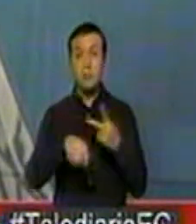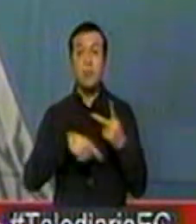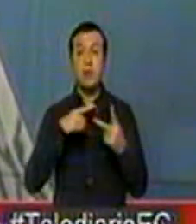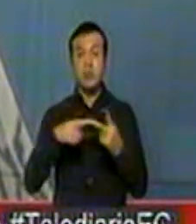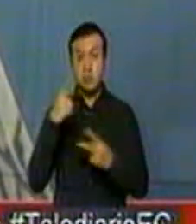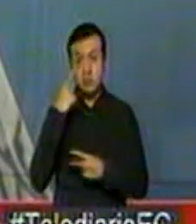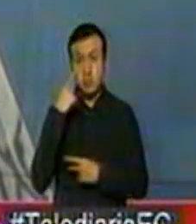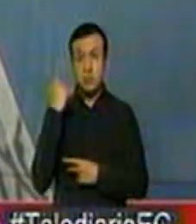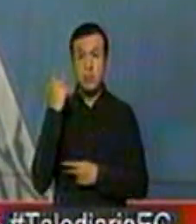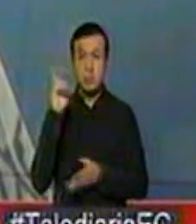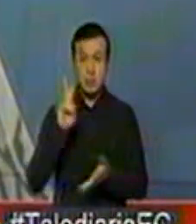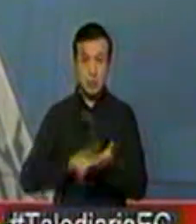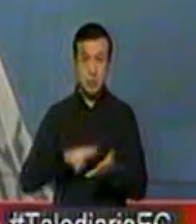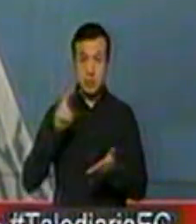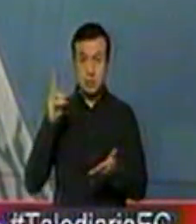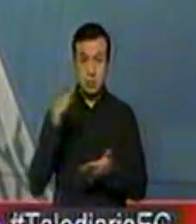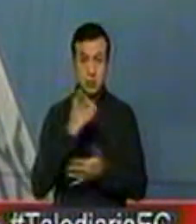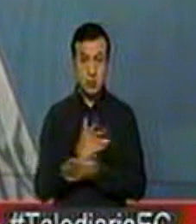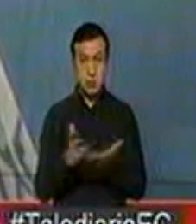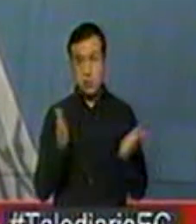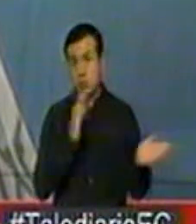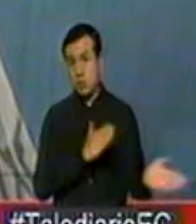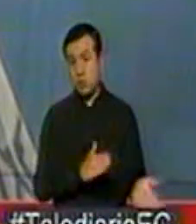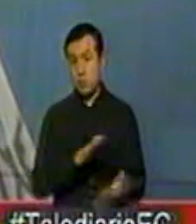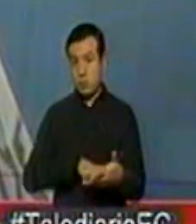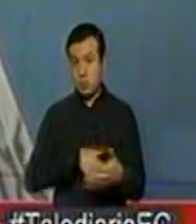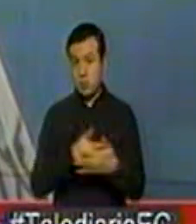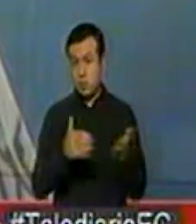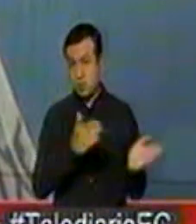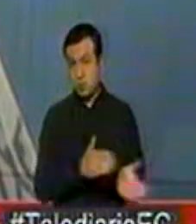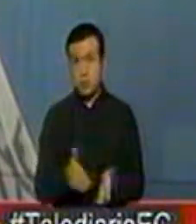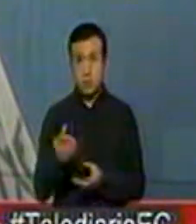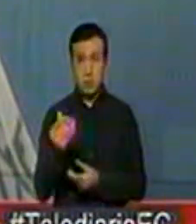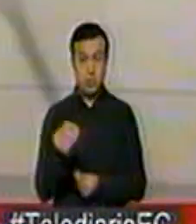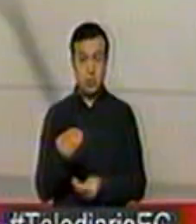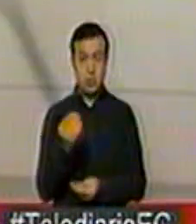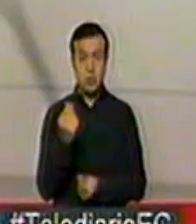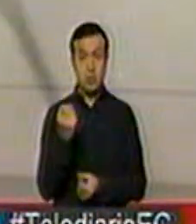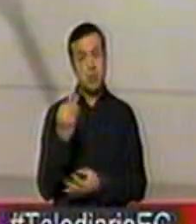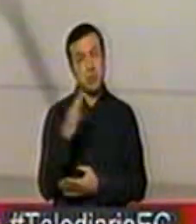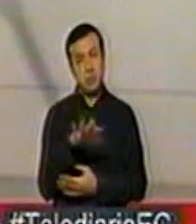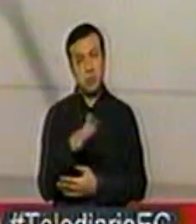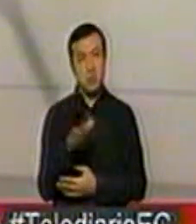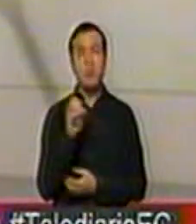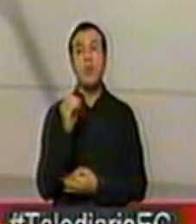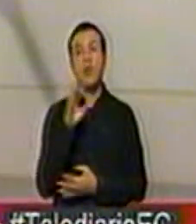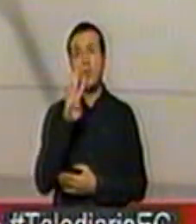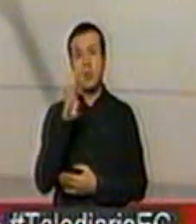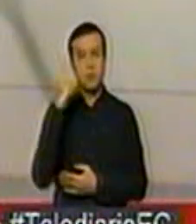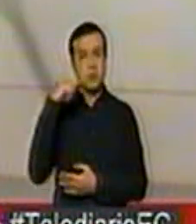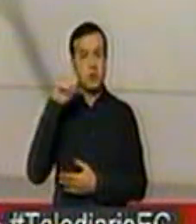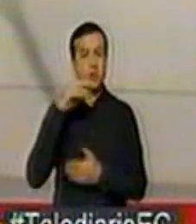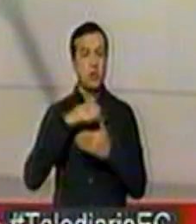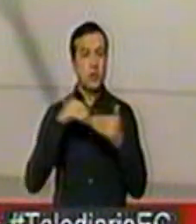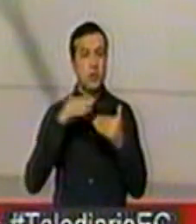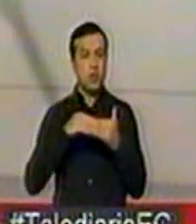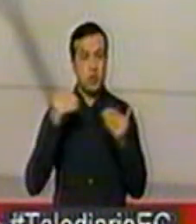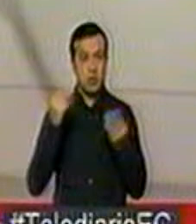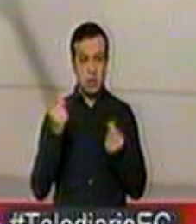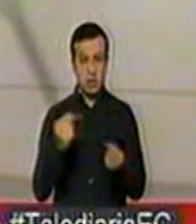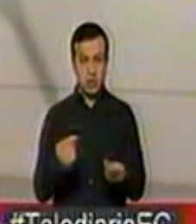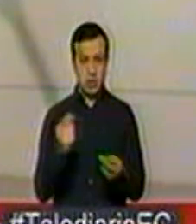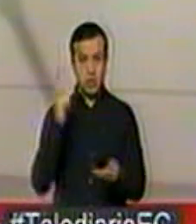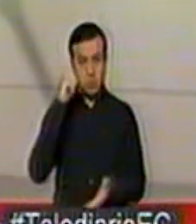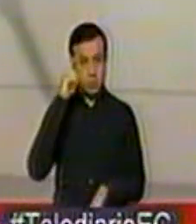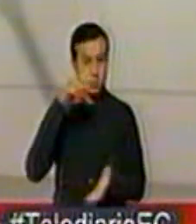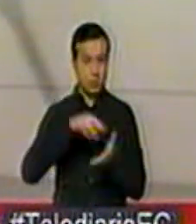y expedición de visas. ¿Cómo está programado también la inversión de este dinero? Es alrededor de 4 millones de dólares que va a costar al